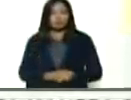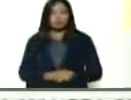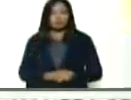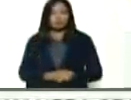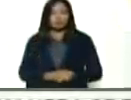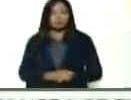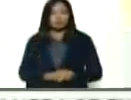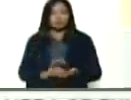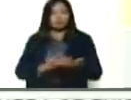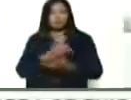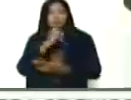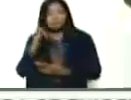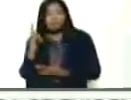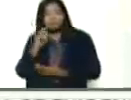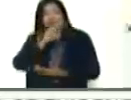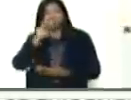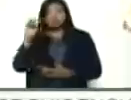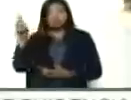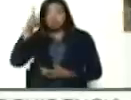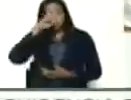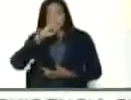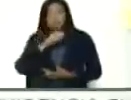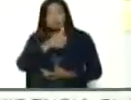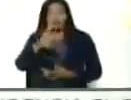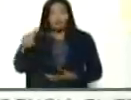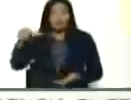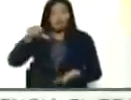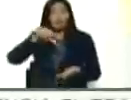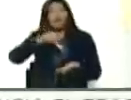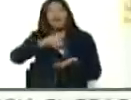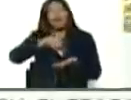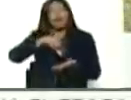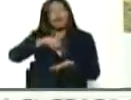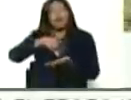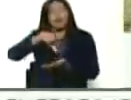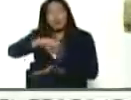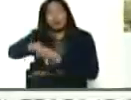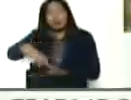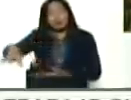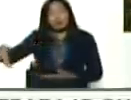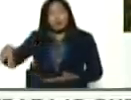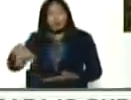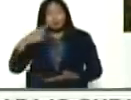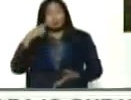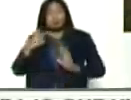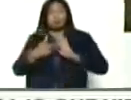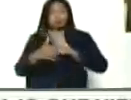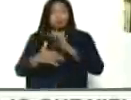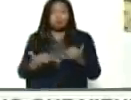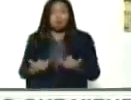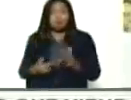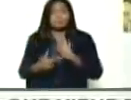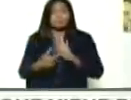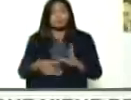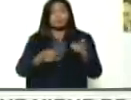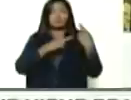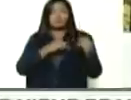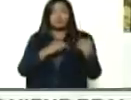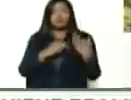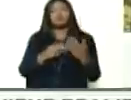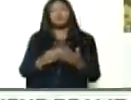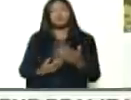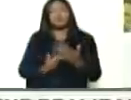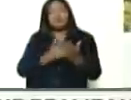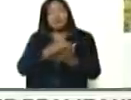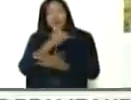jardines bicentenario cada cada estado tiene un árbol emblemático este árbol emblemático lo hemos querido representar en jardines